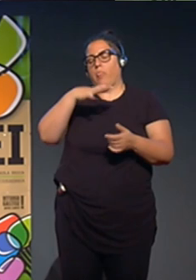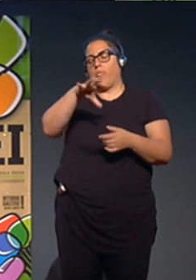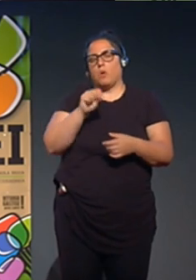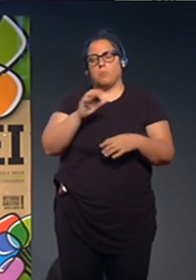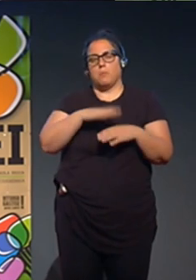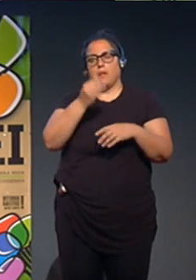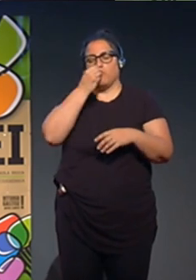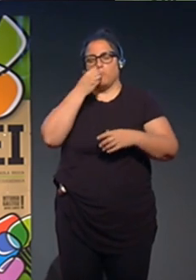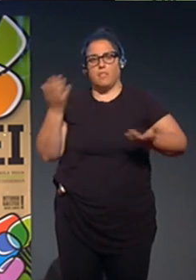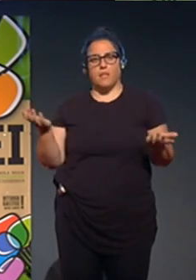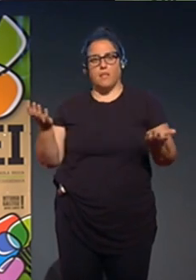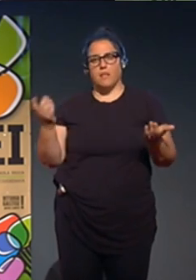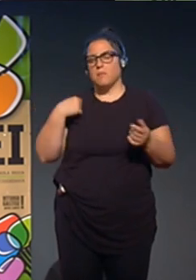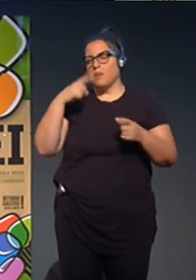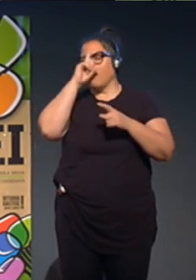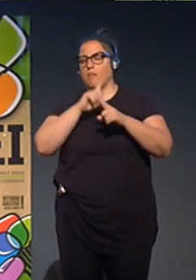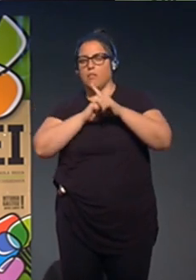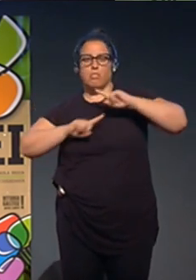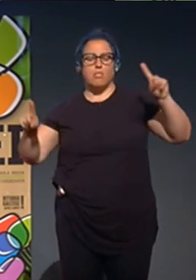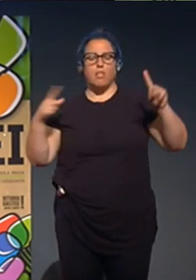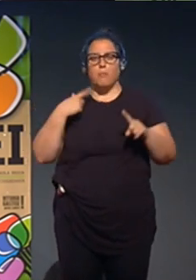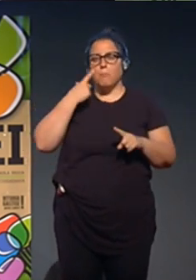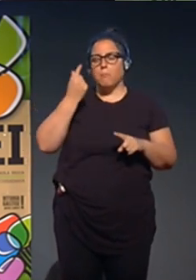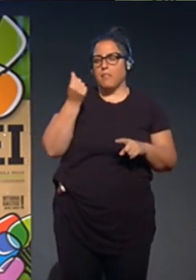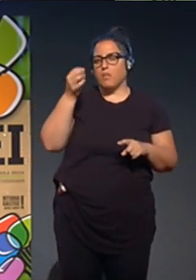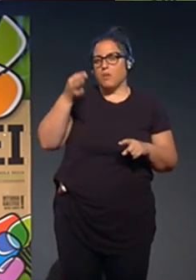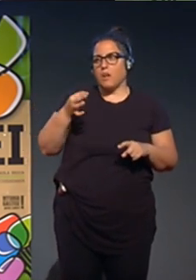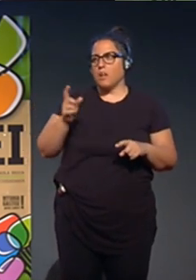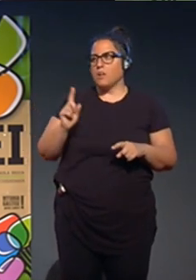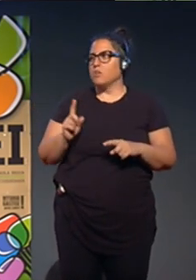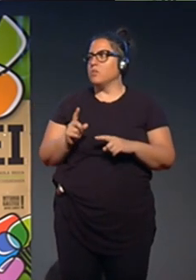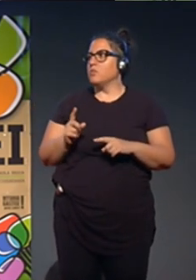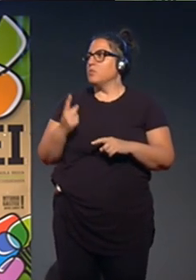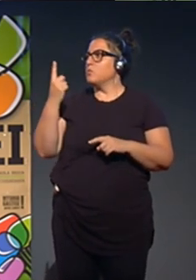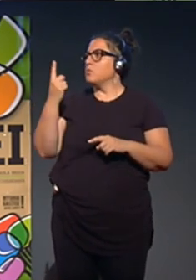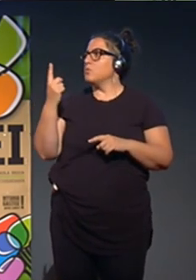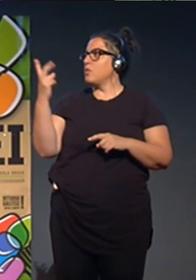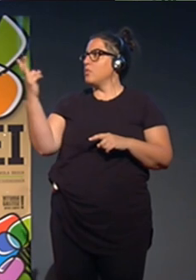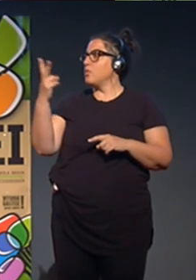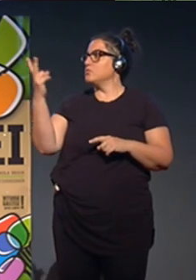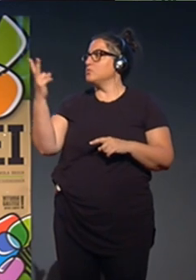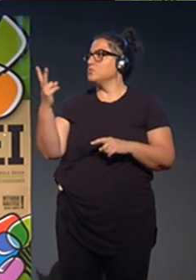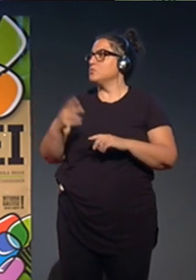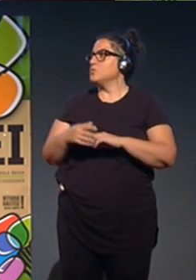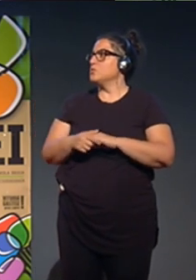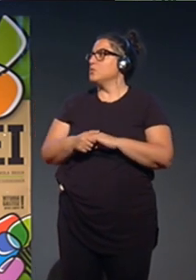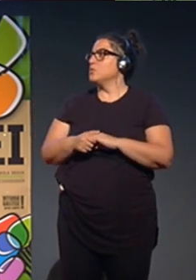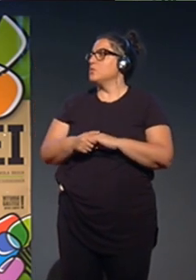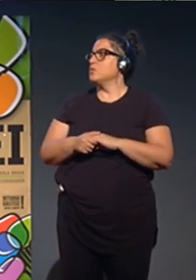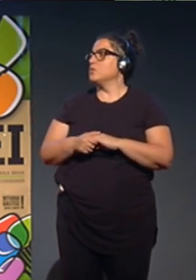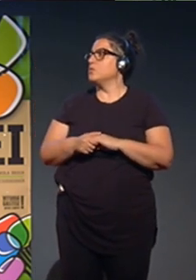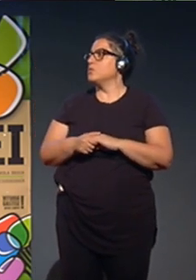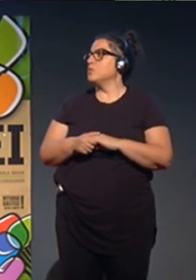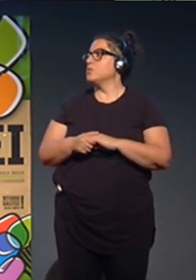comprar comidas pero no ocultemos los precios reales creo que hay una no sé si dos una seguro